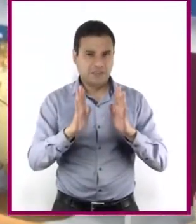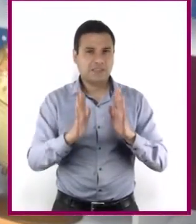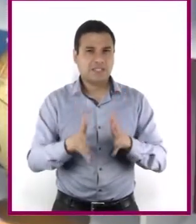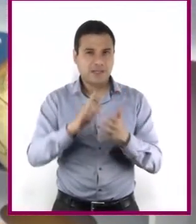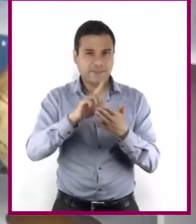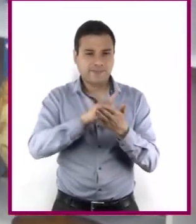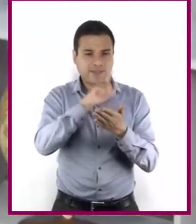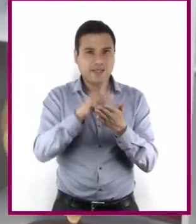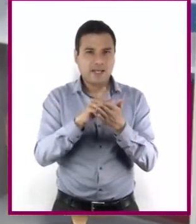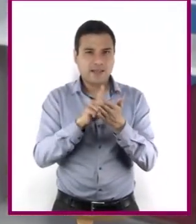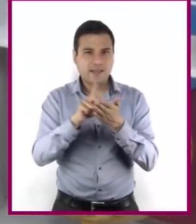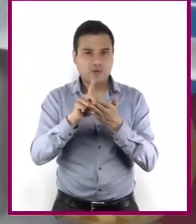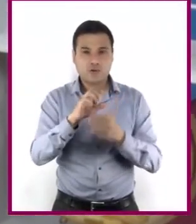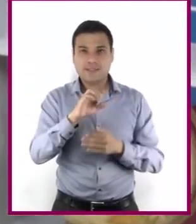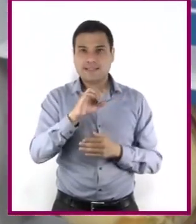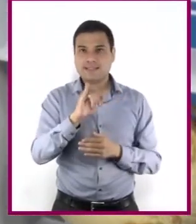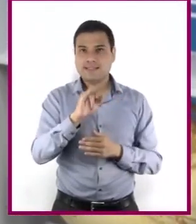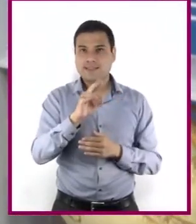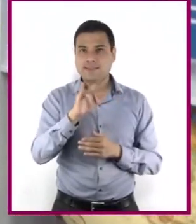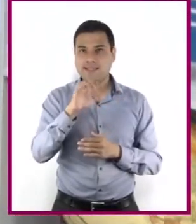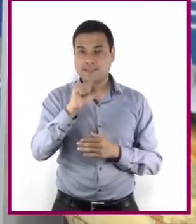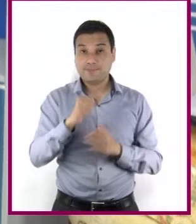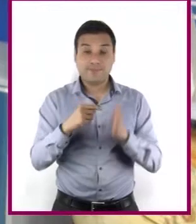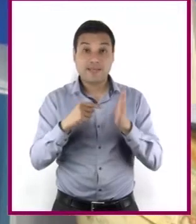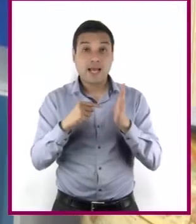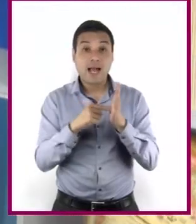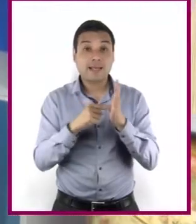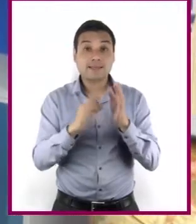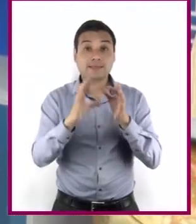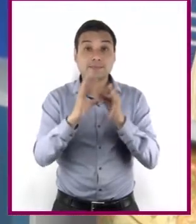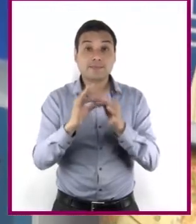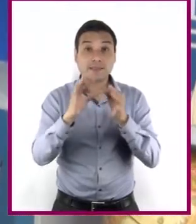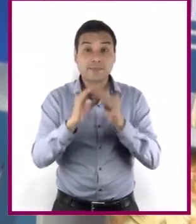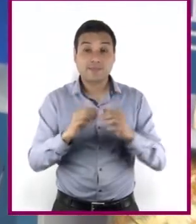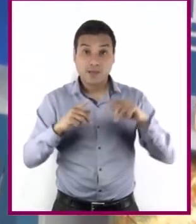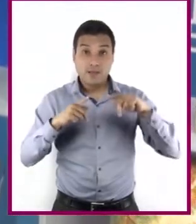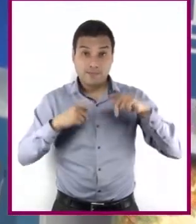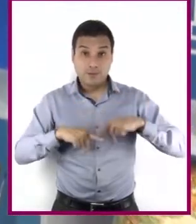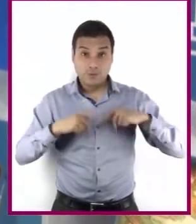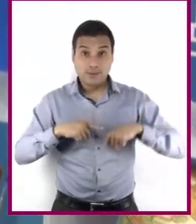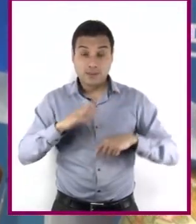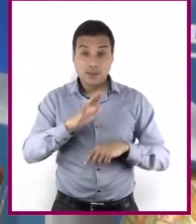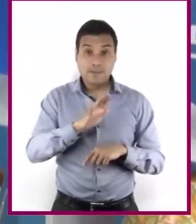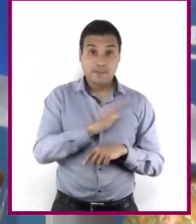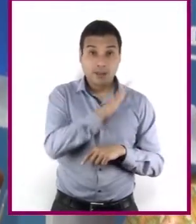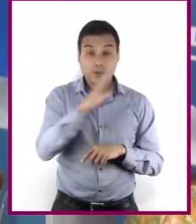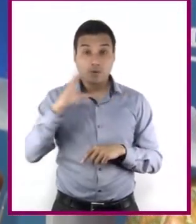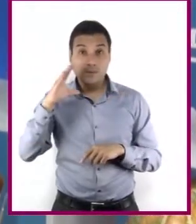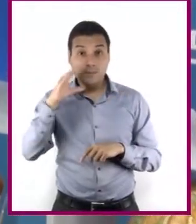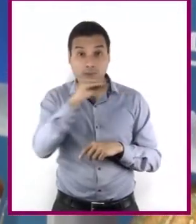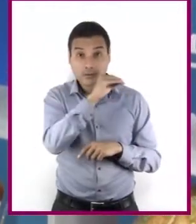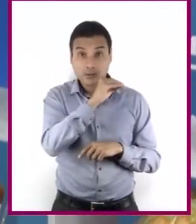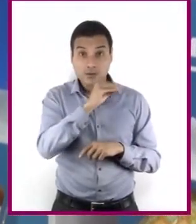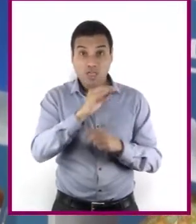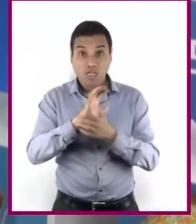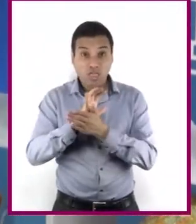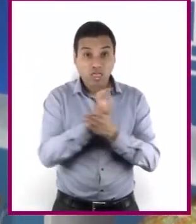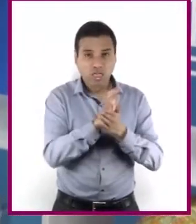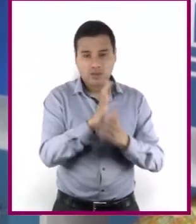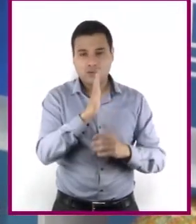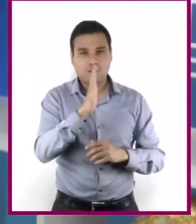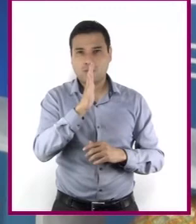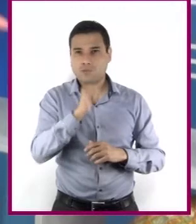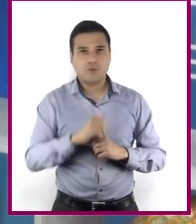de Derechos Civiles, la cual prohibía la segregación racial en escuelas y los centros de